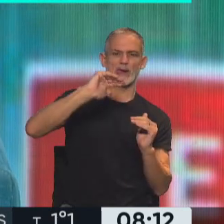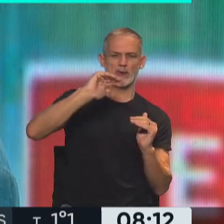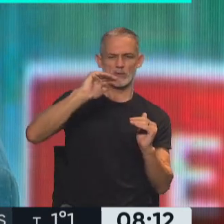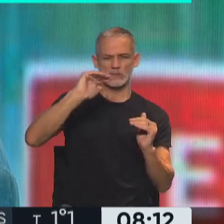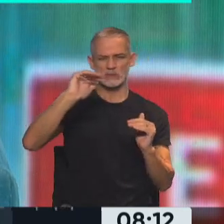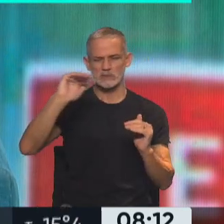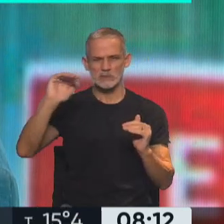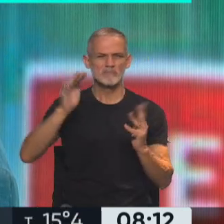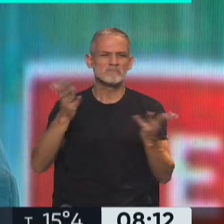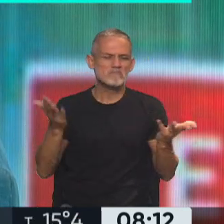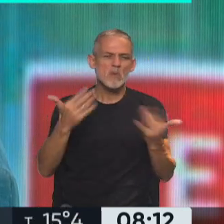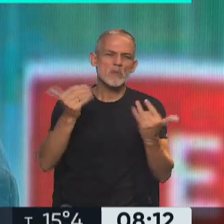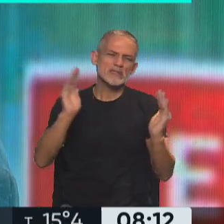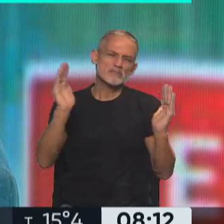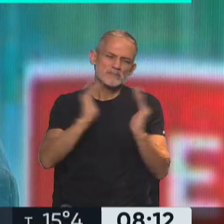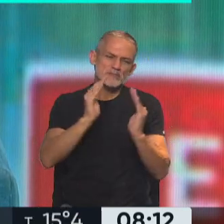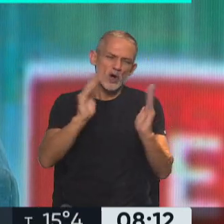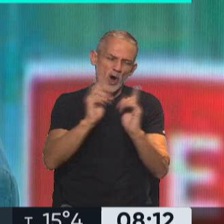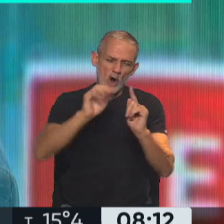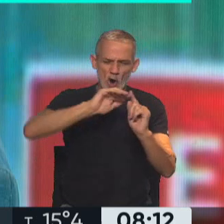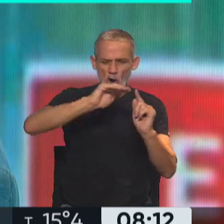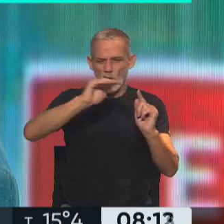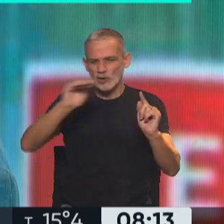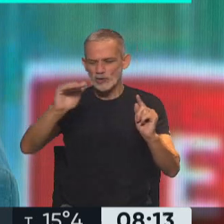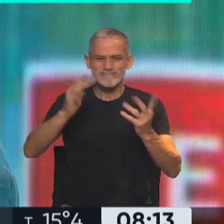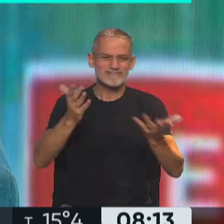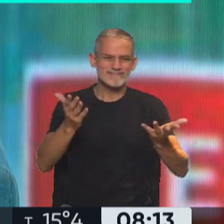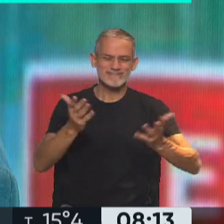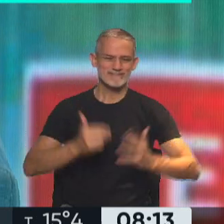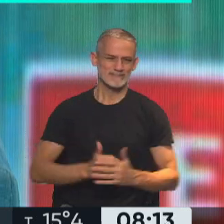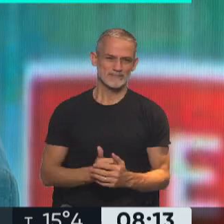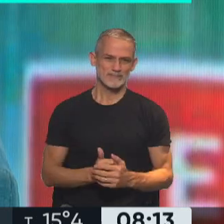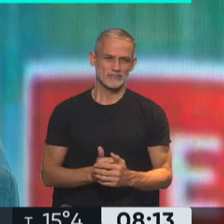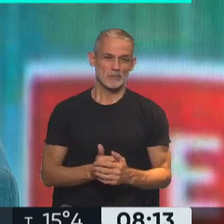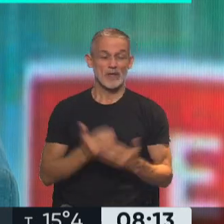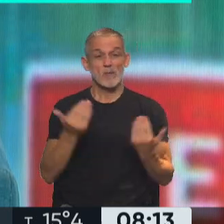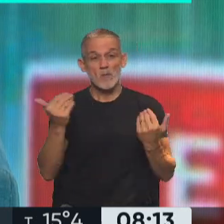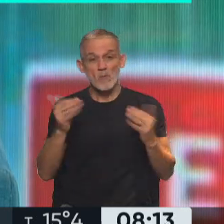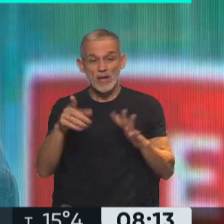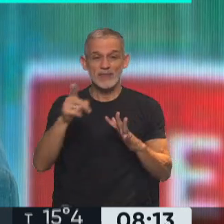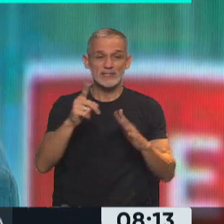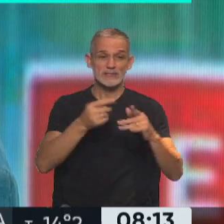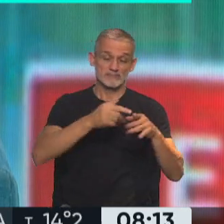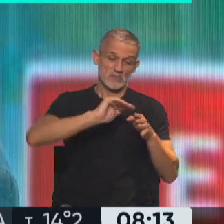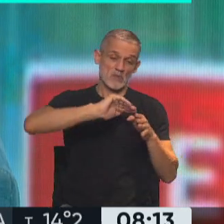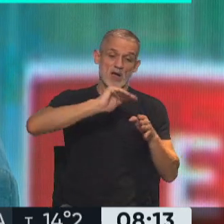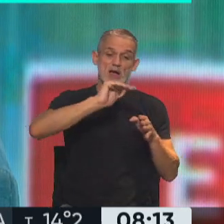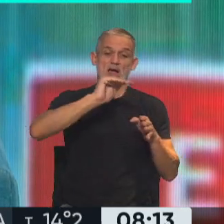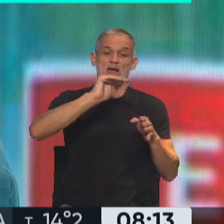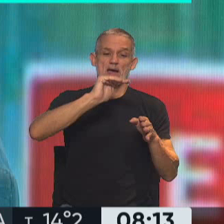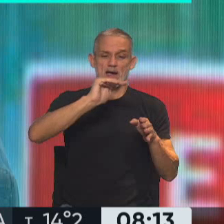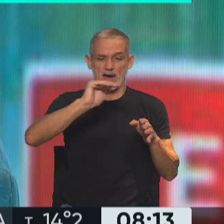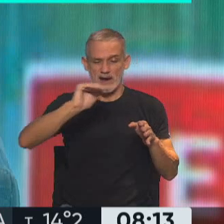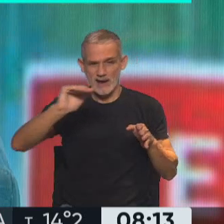de alguna manera acotándose, de alguna manera esté tal vez amesetándose la